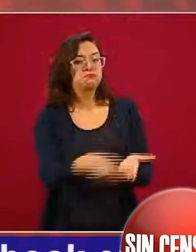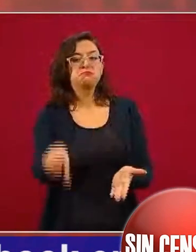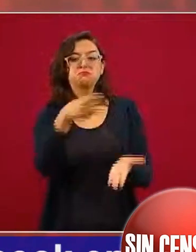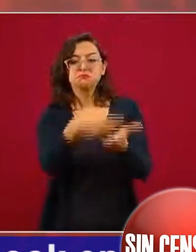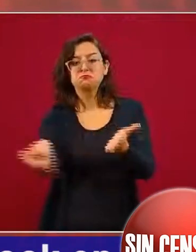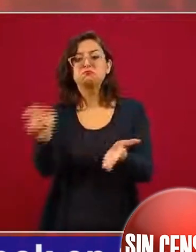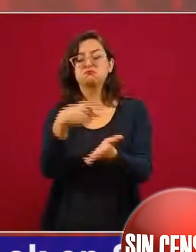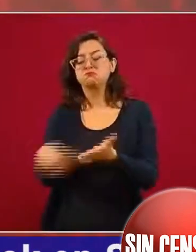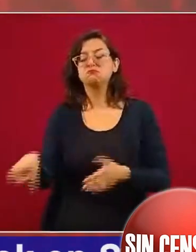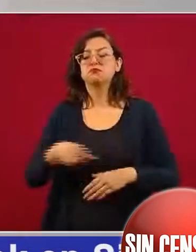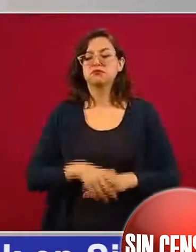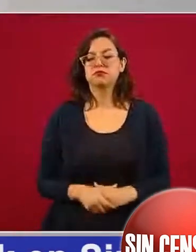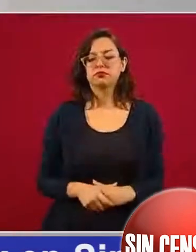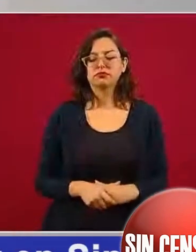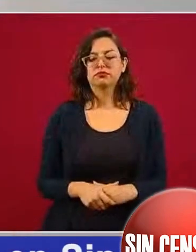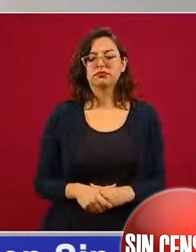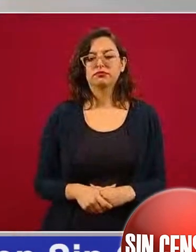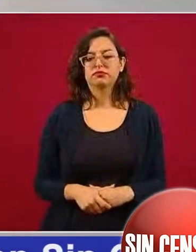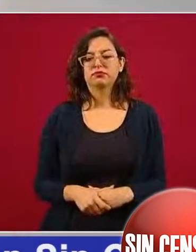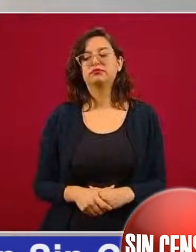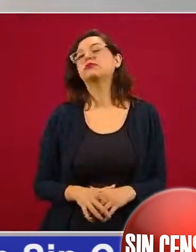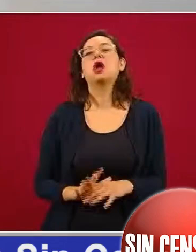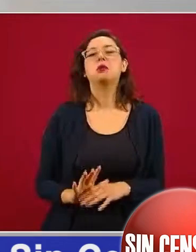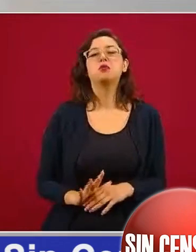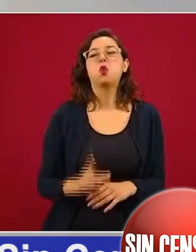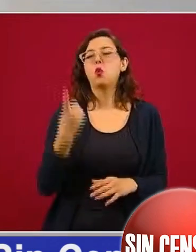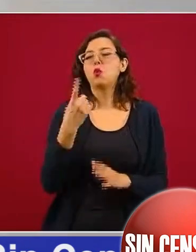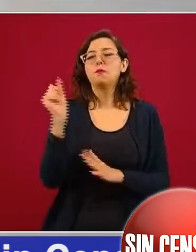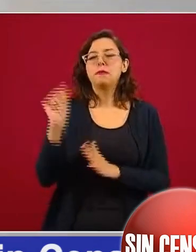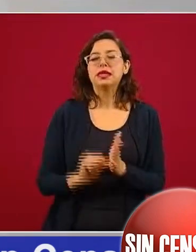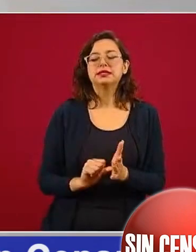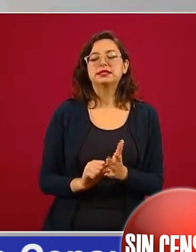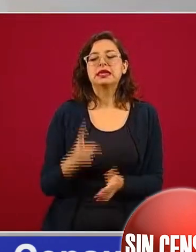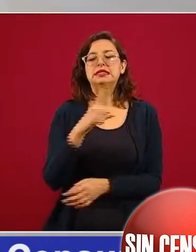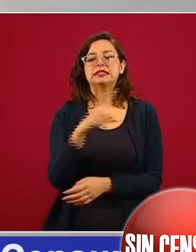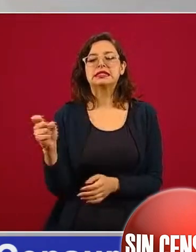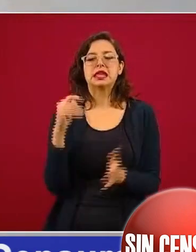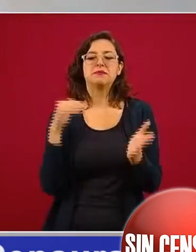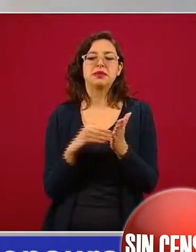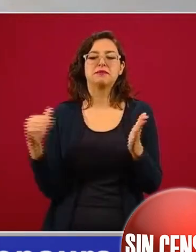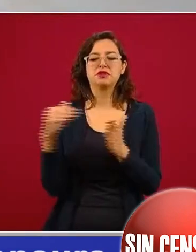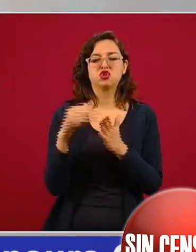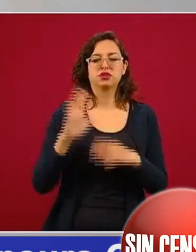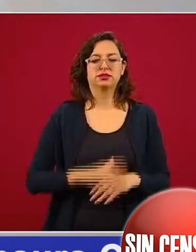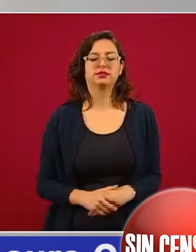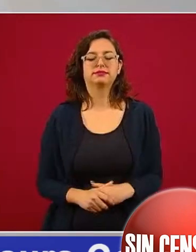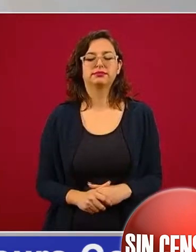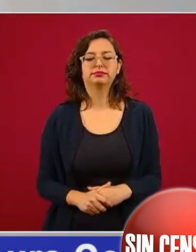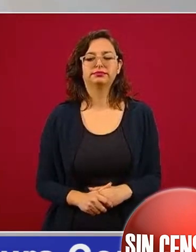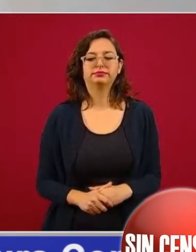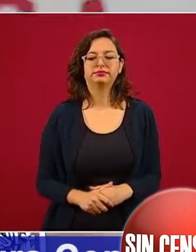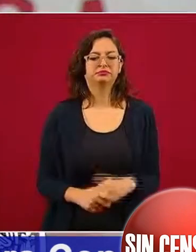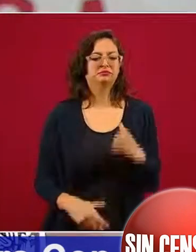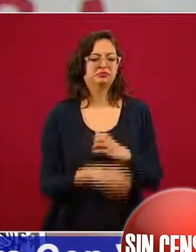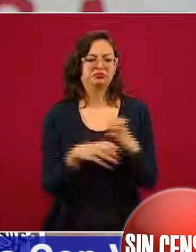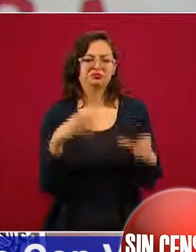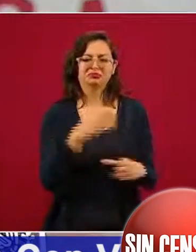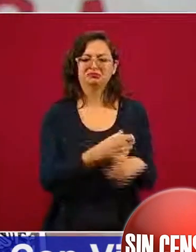tiendas. Vamos a hablar de 100,000 millones de consumo de